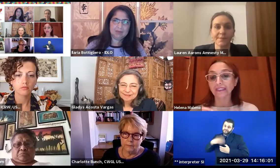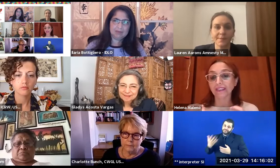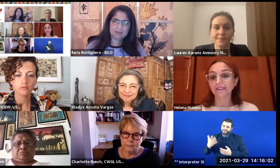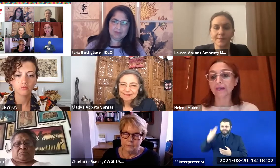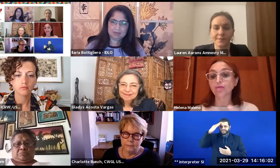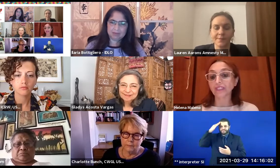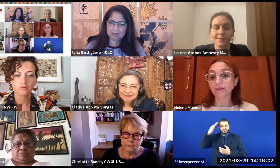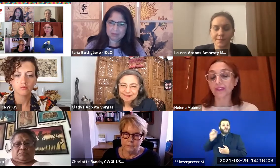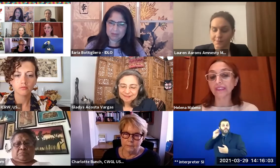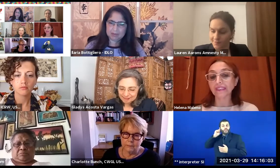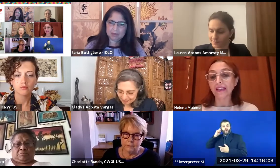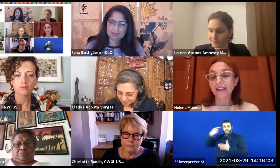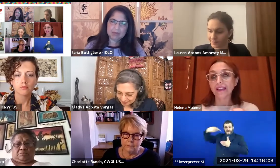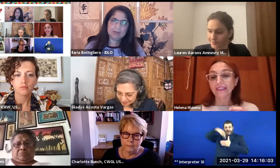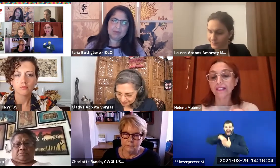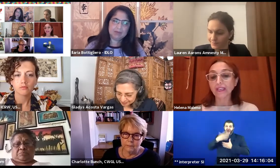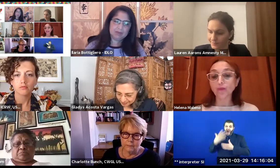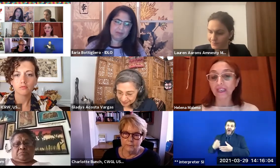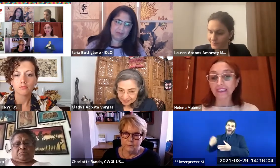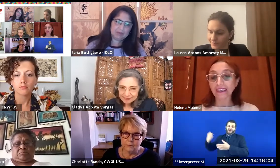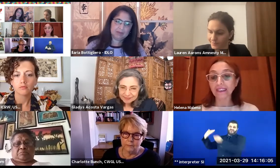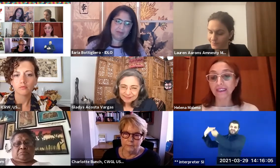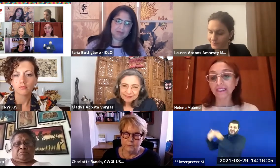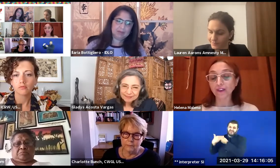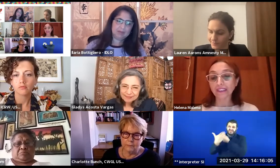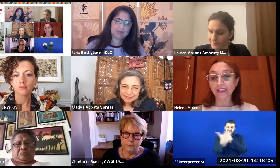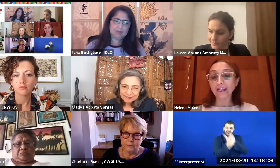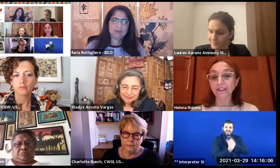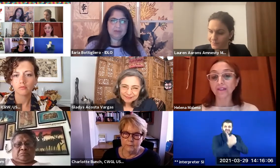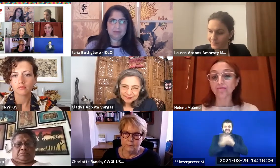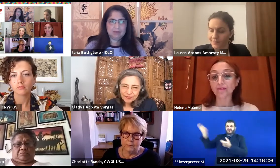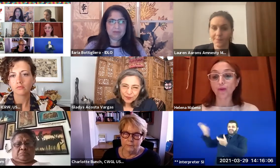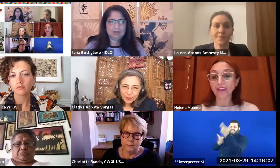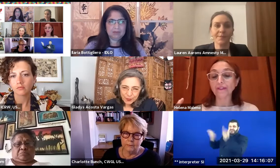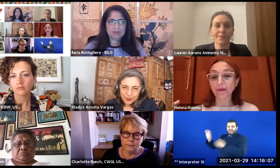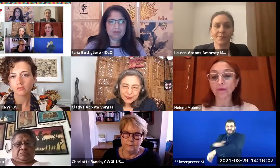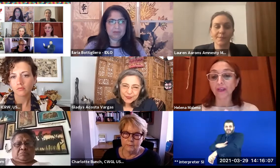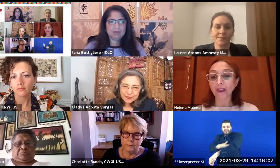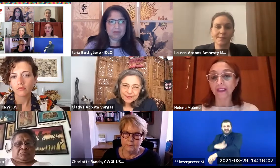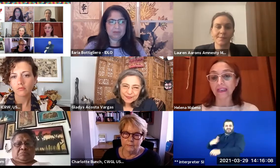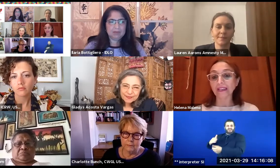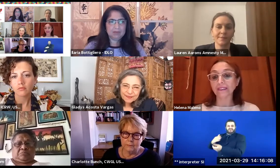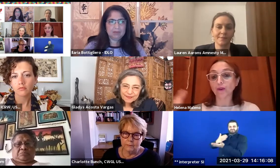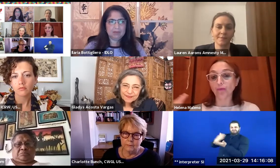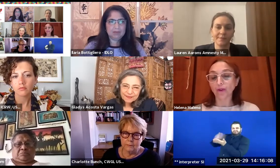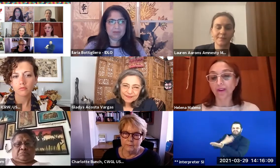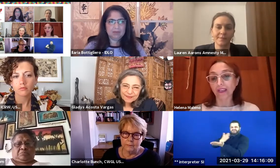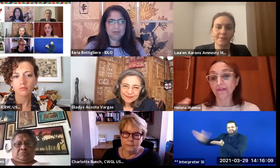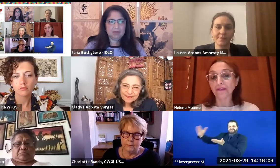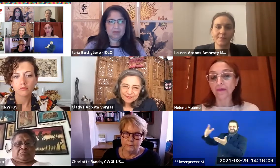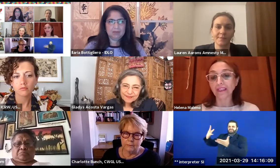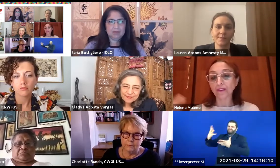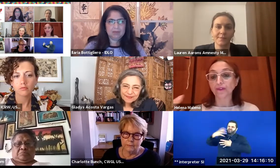colonialismo, que muchas veces que unas mujeres tengan derechos está no por encima de una igualdad real, sino